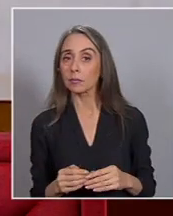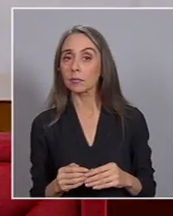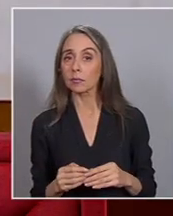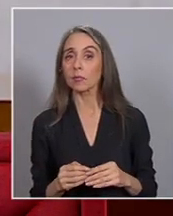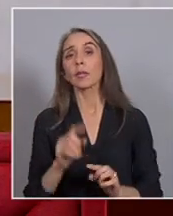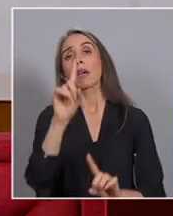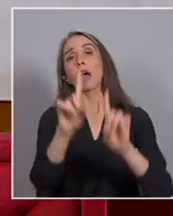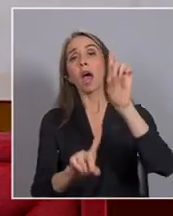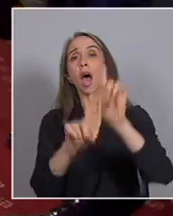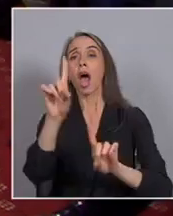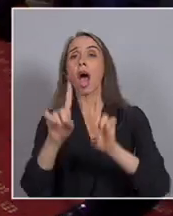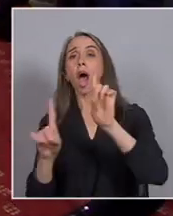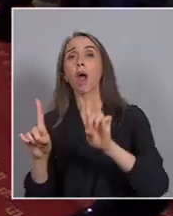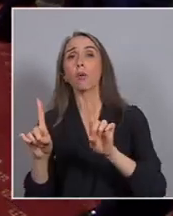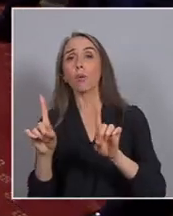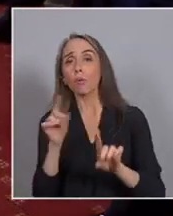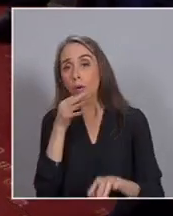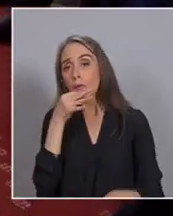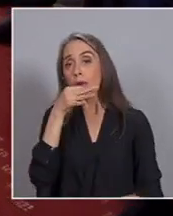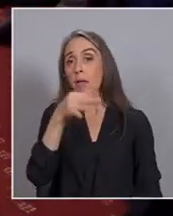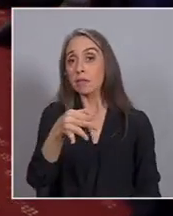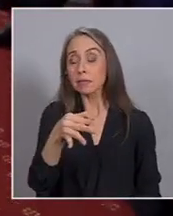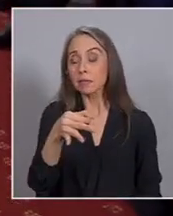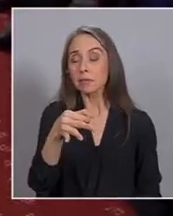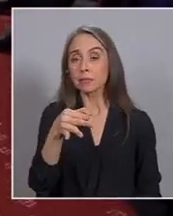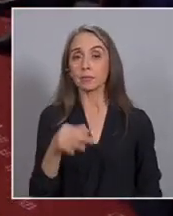Algunos dirán,